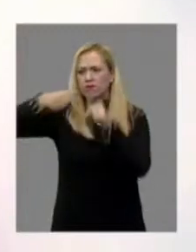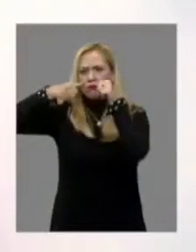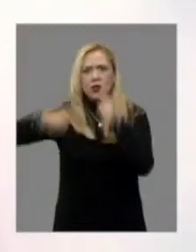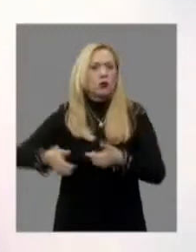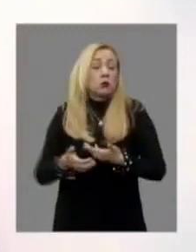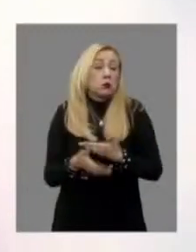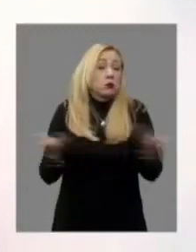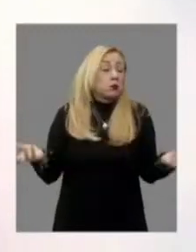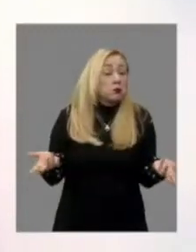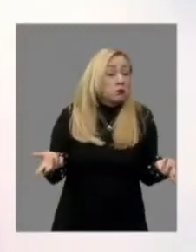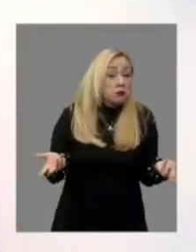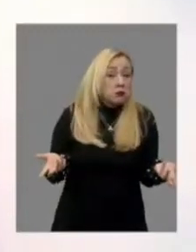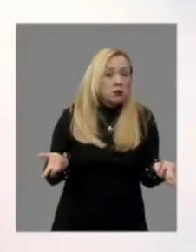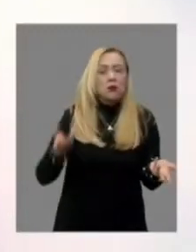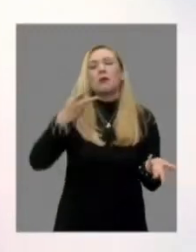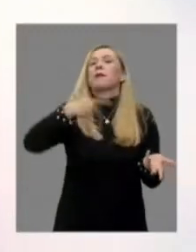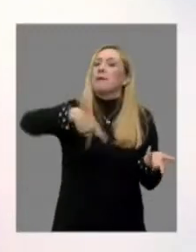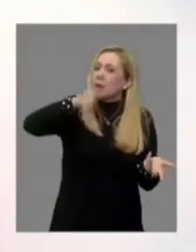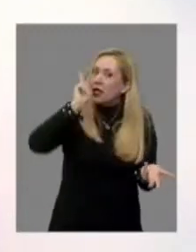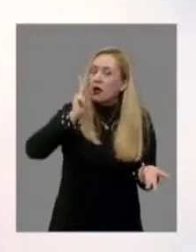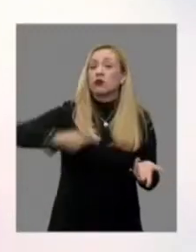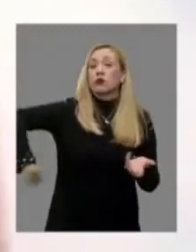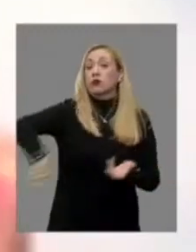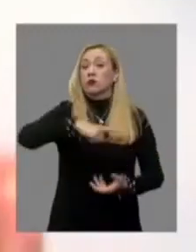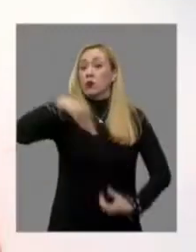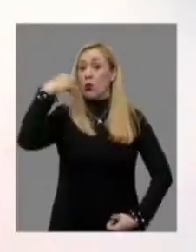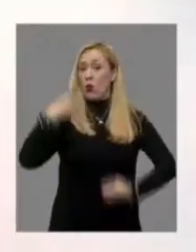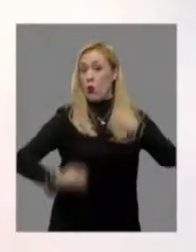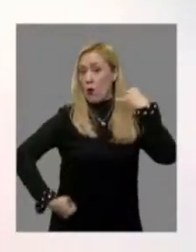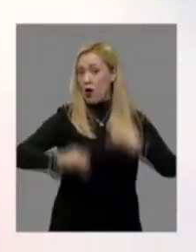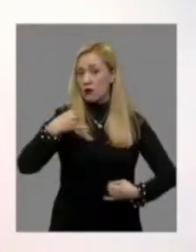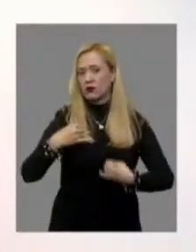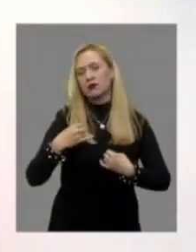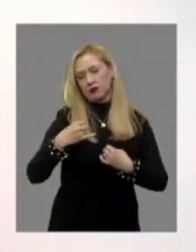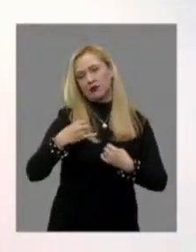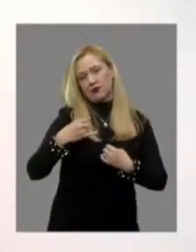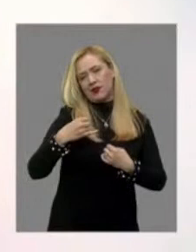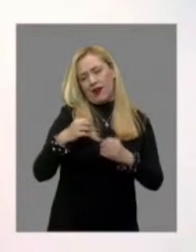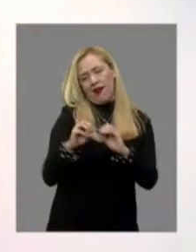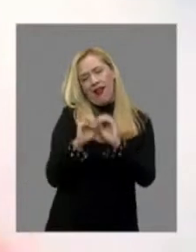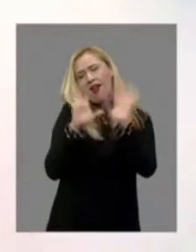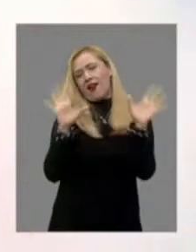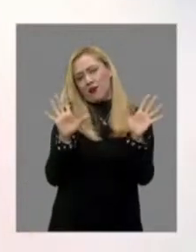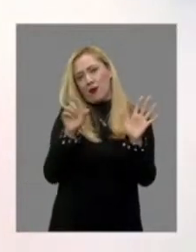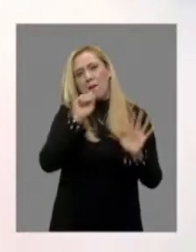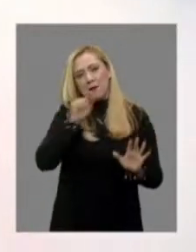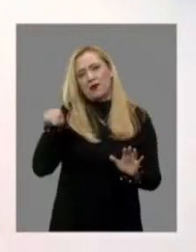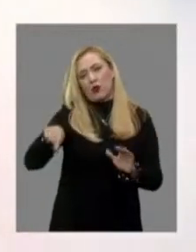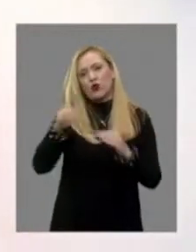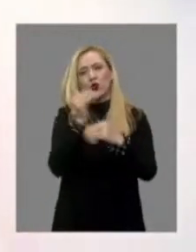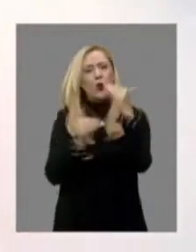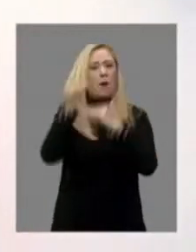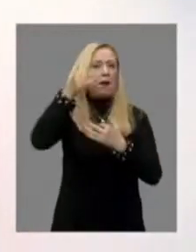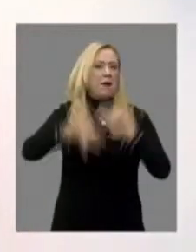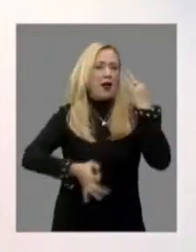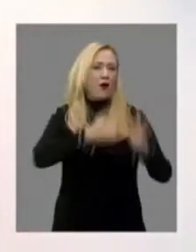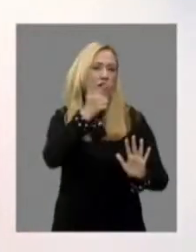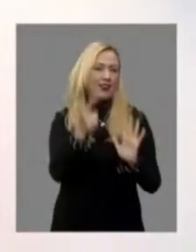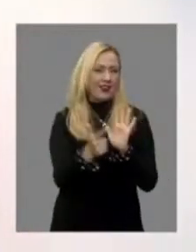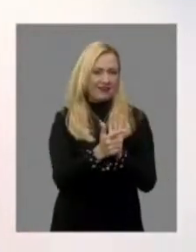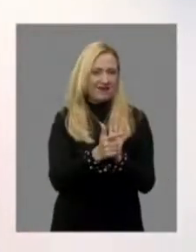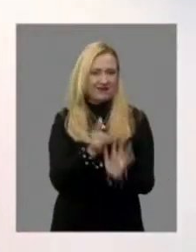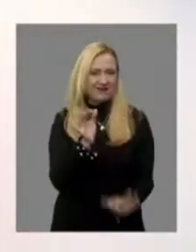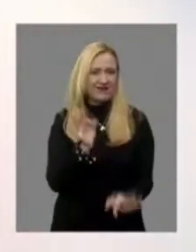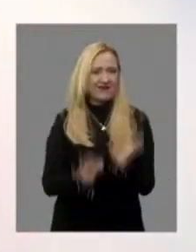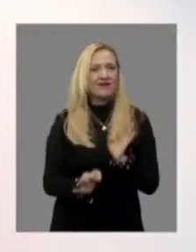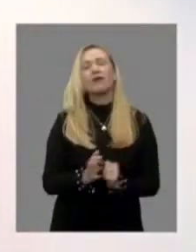respecto. Sin embargo, los juzgadores, desde luego, incluyendo la Suprema Corte de Justicia,